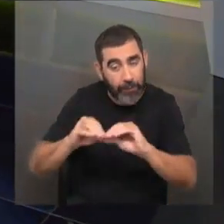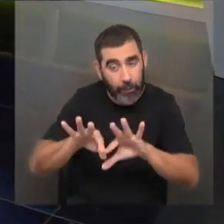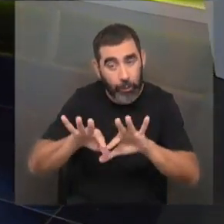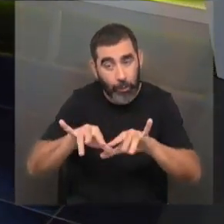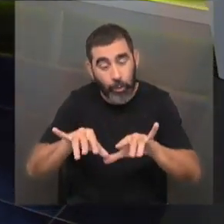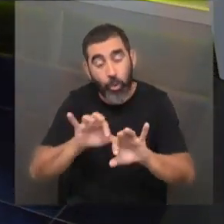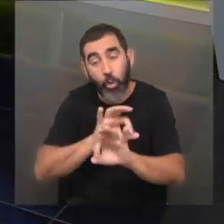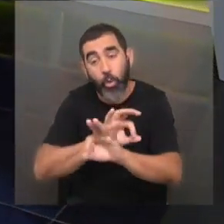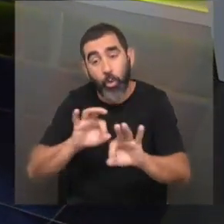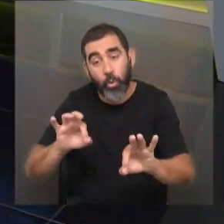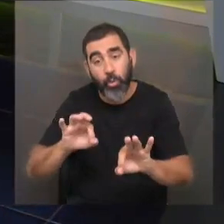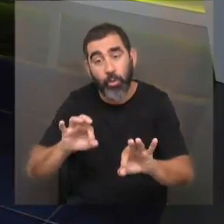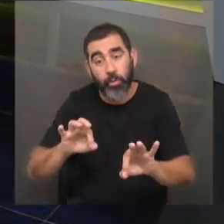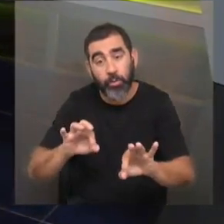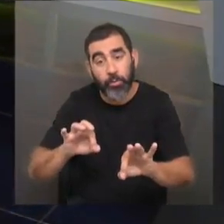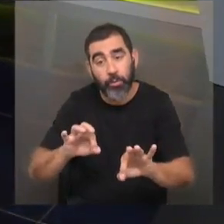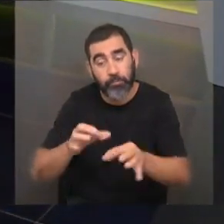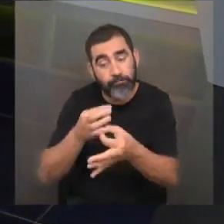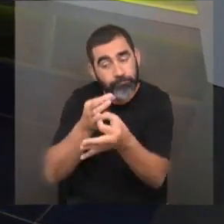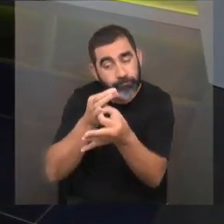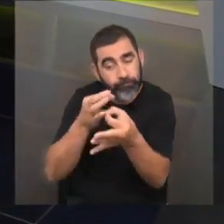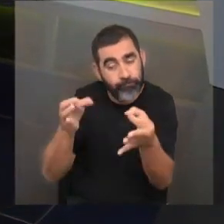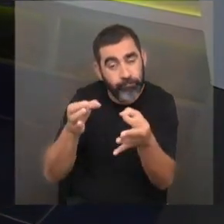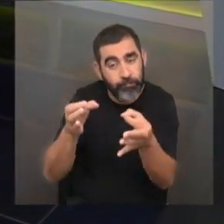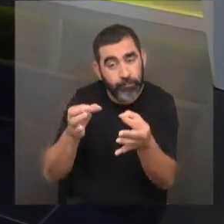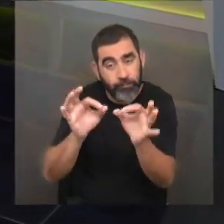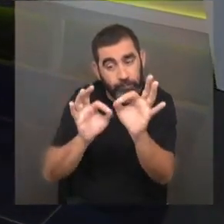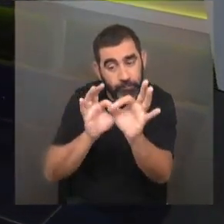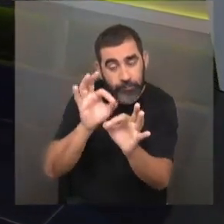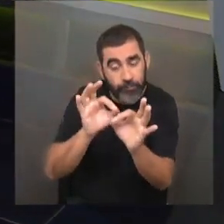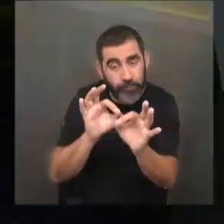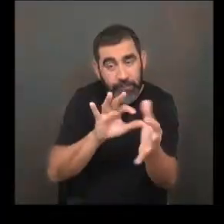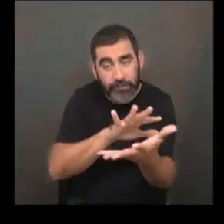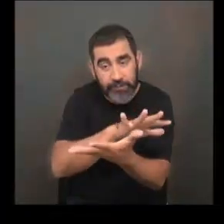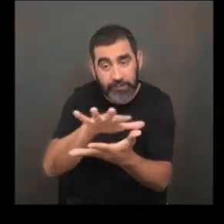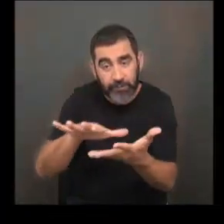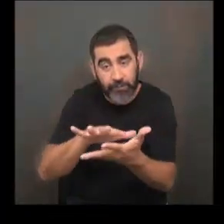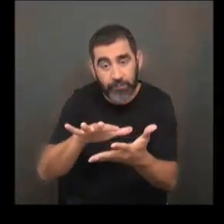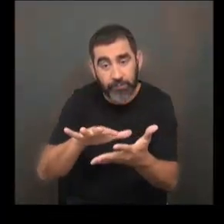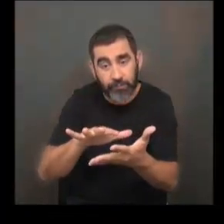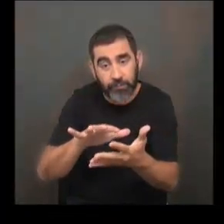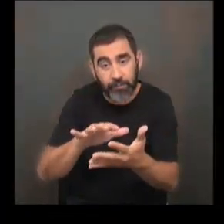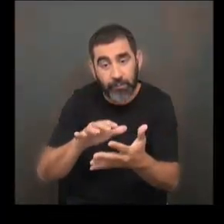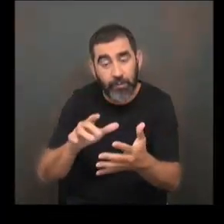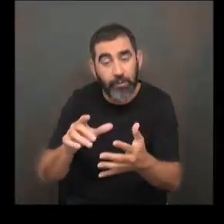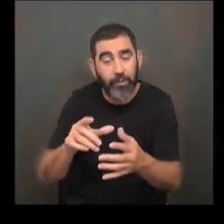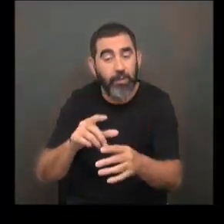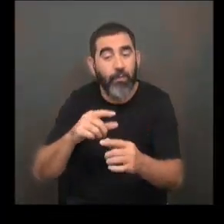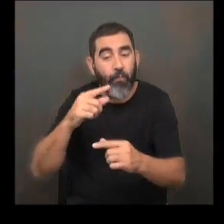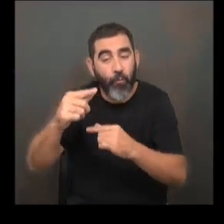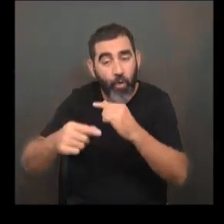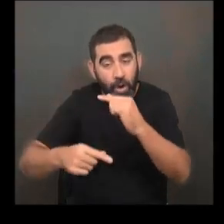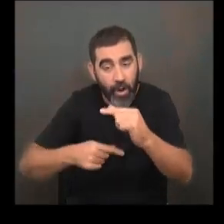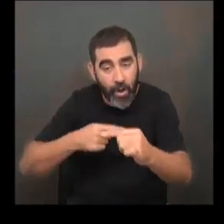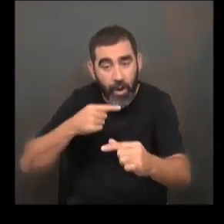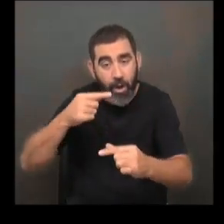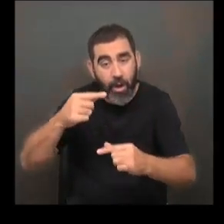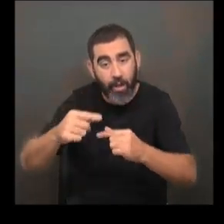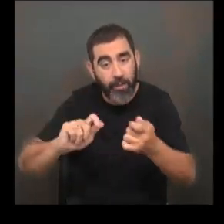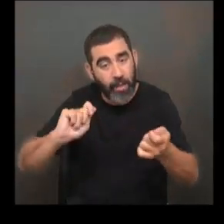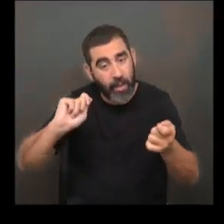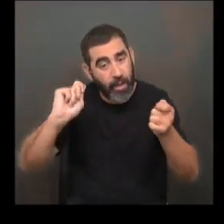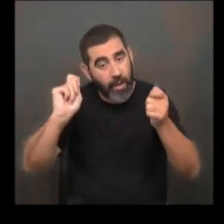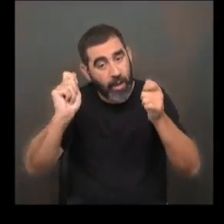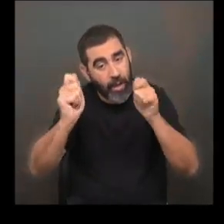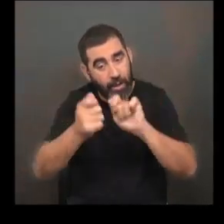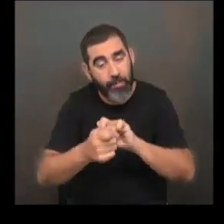o el propio, digamos, la precisión con la cual yo quiero colocarla en esa situación homográfica, hace que al cabo de unas vueltas ahí lo se estamos viendo desestabiliza. exacto.